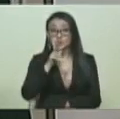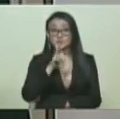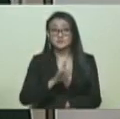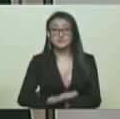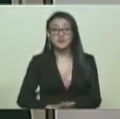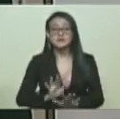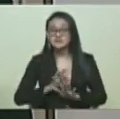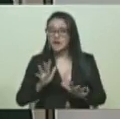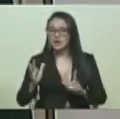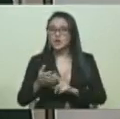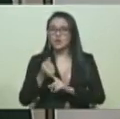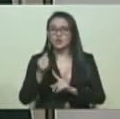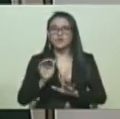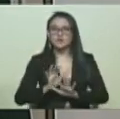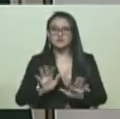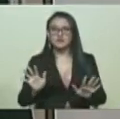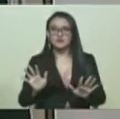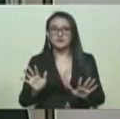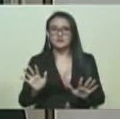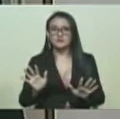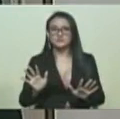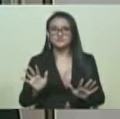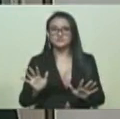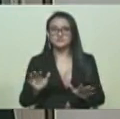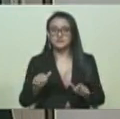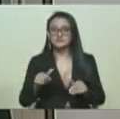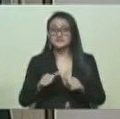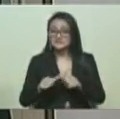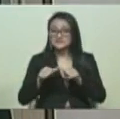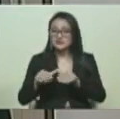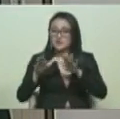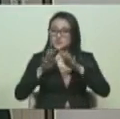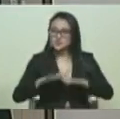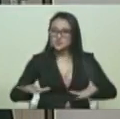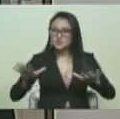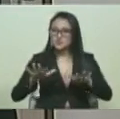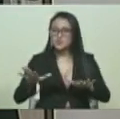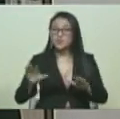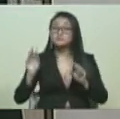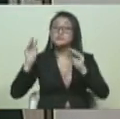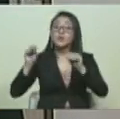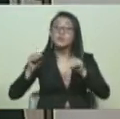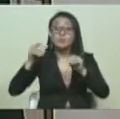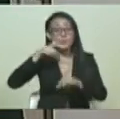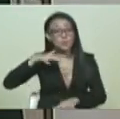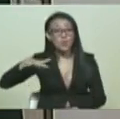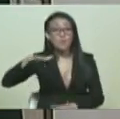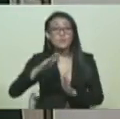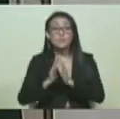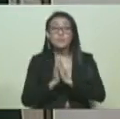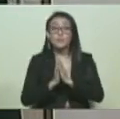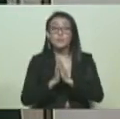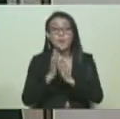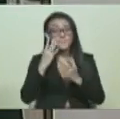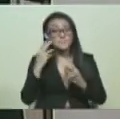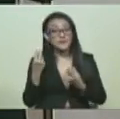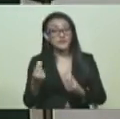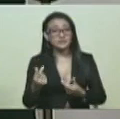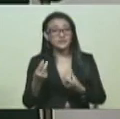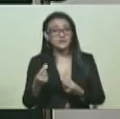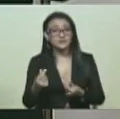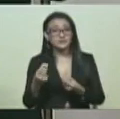Hemos logrado seguir neutralizando, alertamos al pueblo para que estén